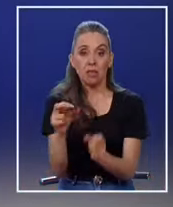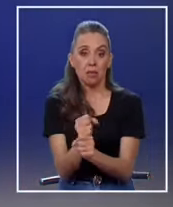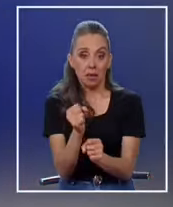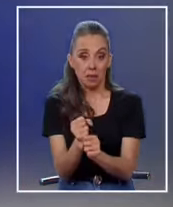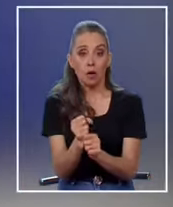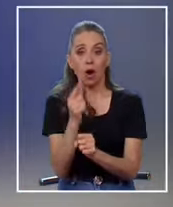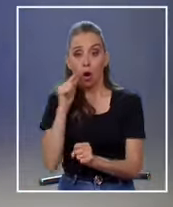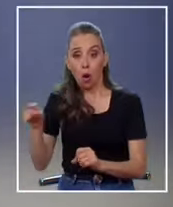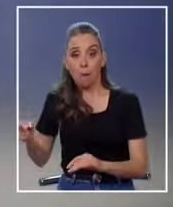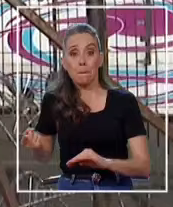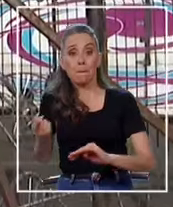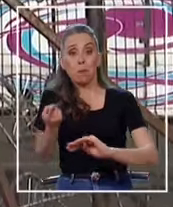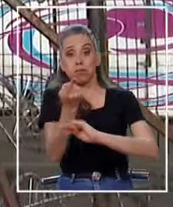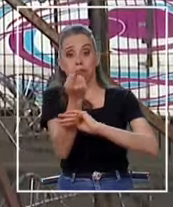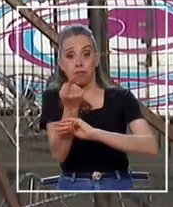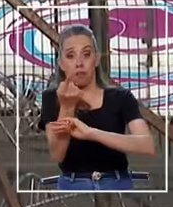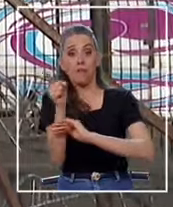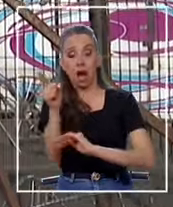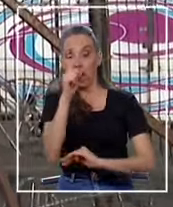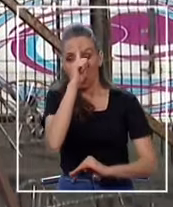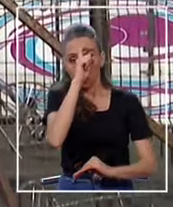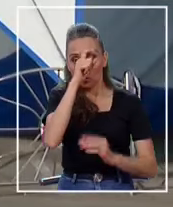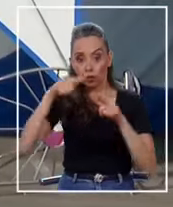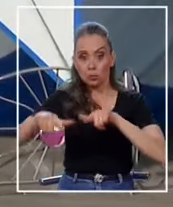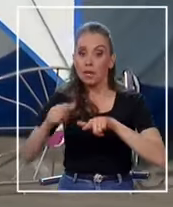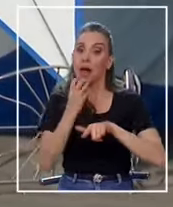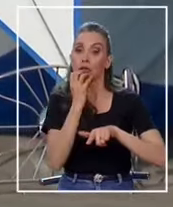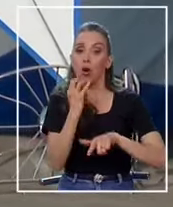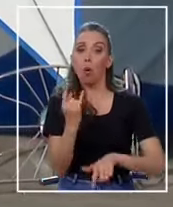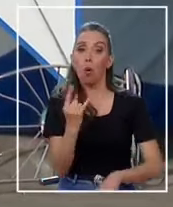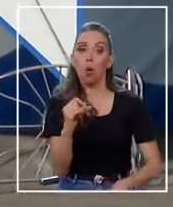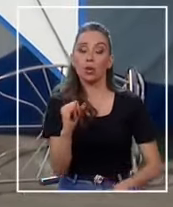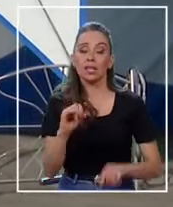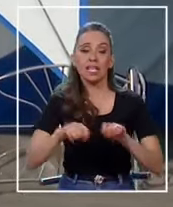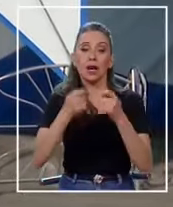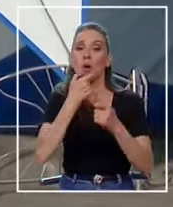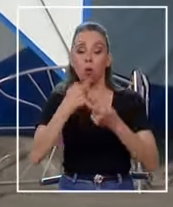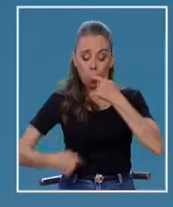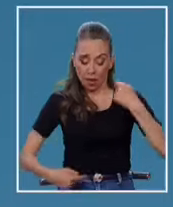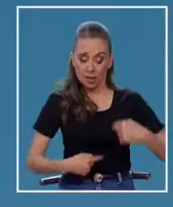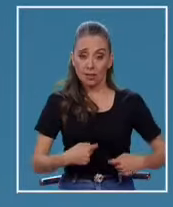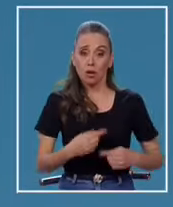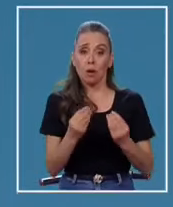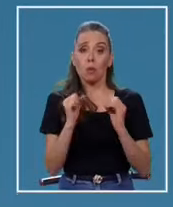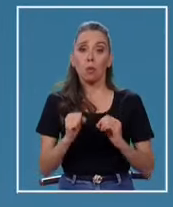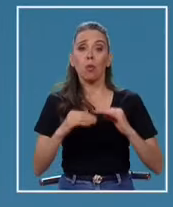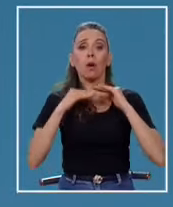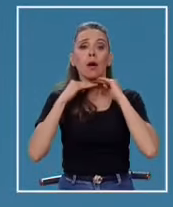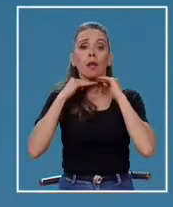se mantiene internado en la uti del Hospital Regional de antofagasta con múltiples fracturas y se teme que pueda quedar parapléjico